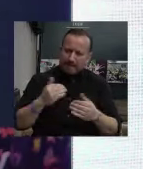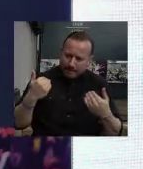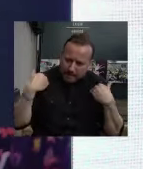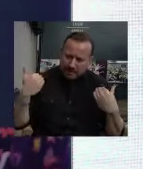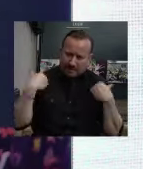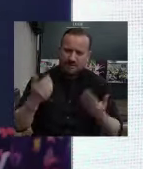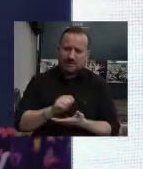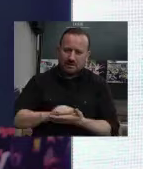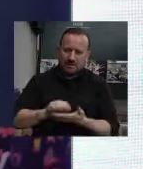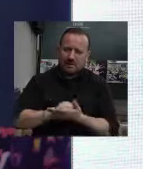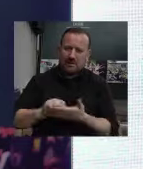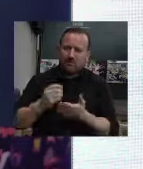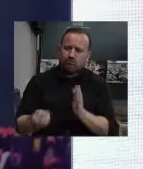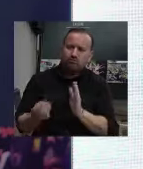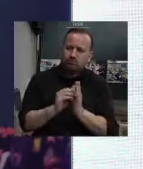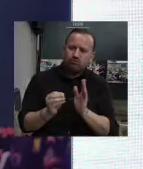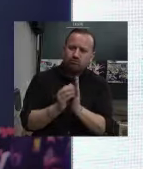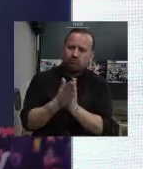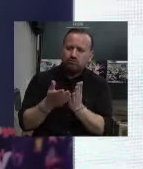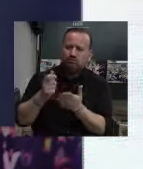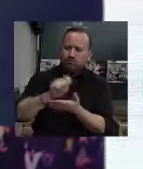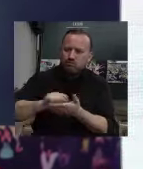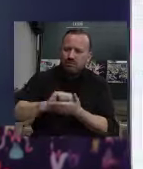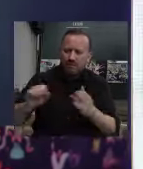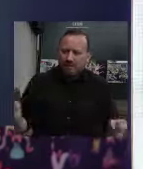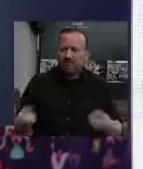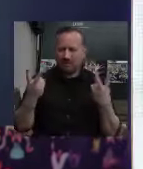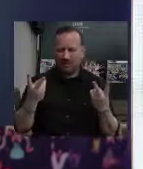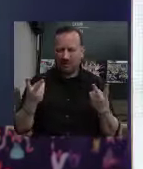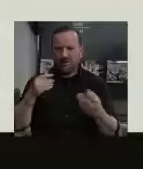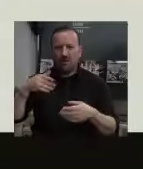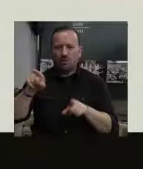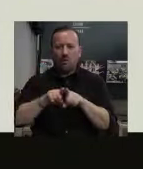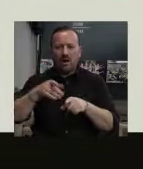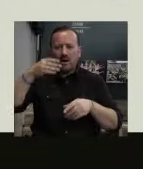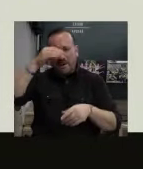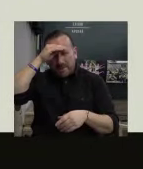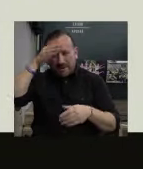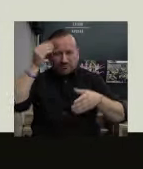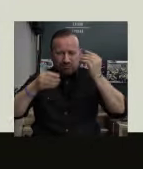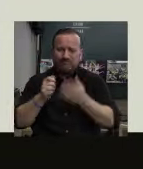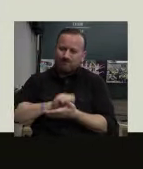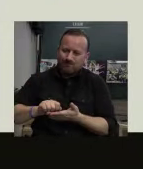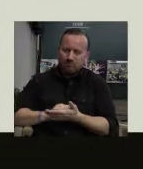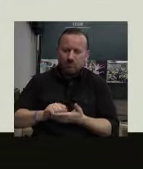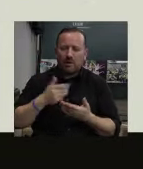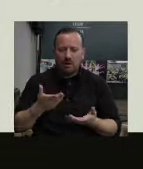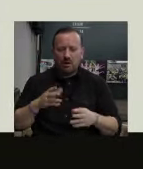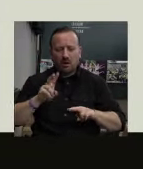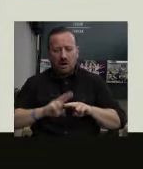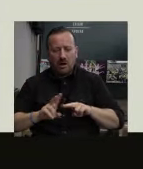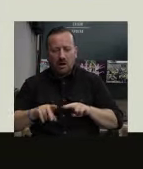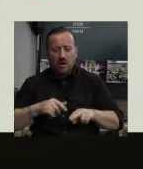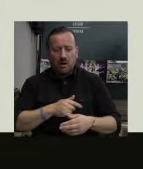prácticas documentar la vida y eso nos llevó desde crear social hasta